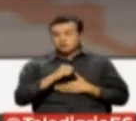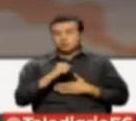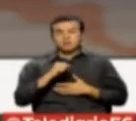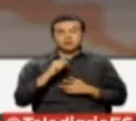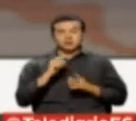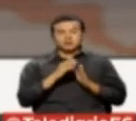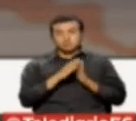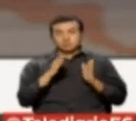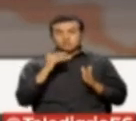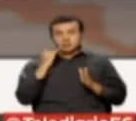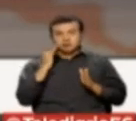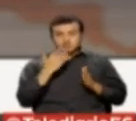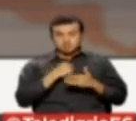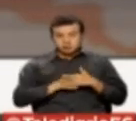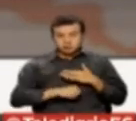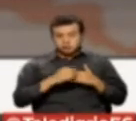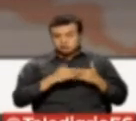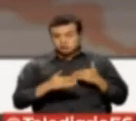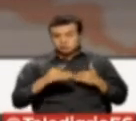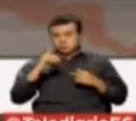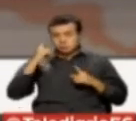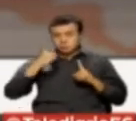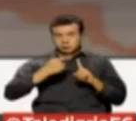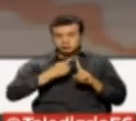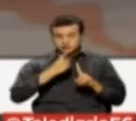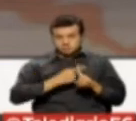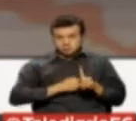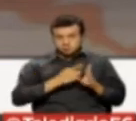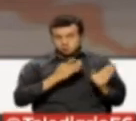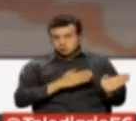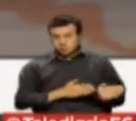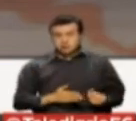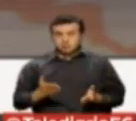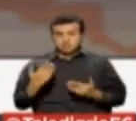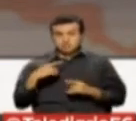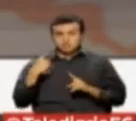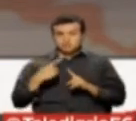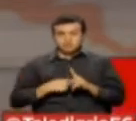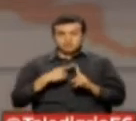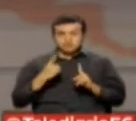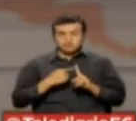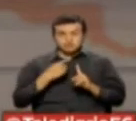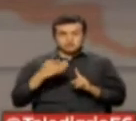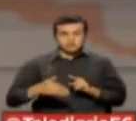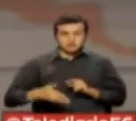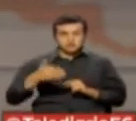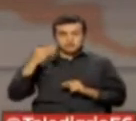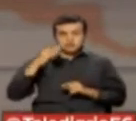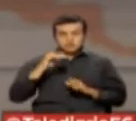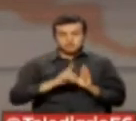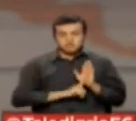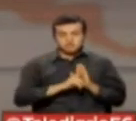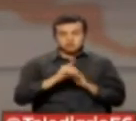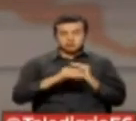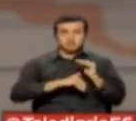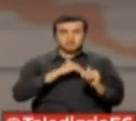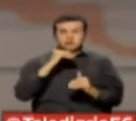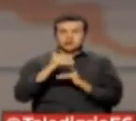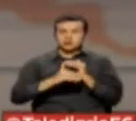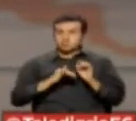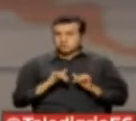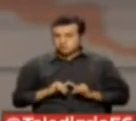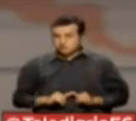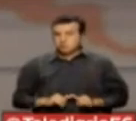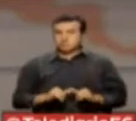primeros días después del parto el primer mes lograr el control de crecimiento desarrollo idea y consecuentemente